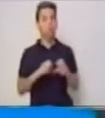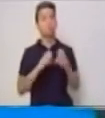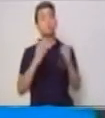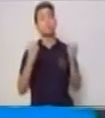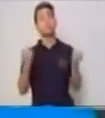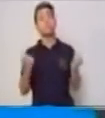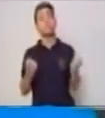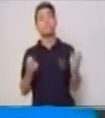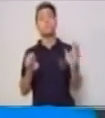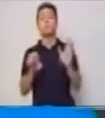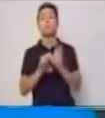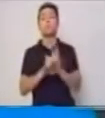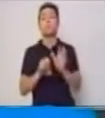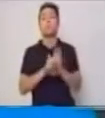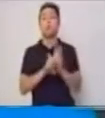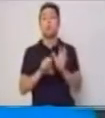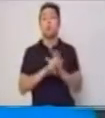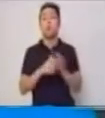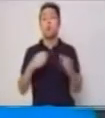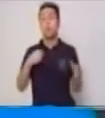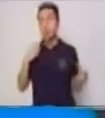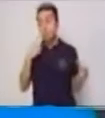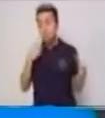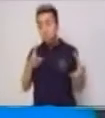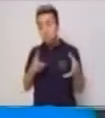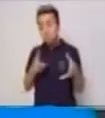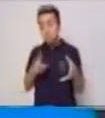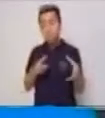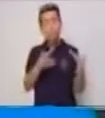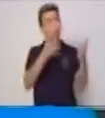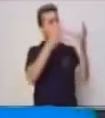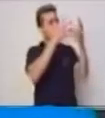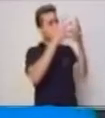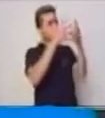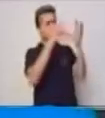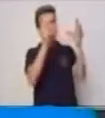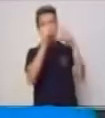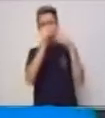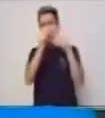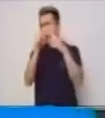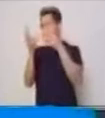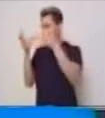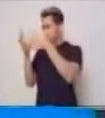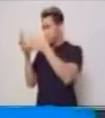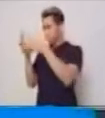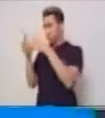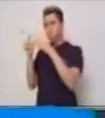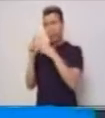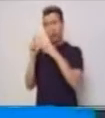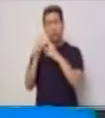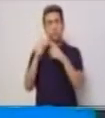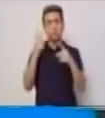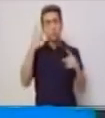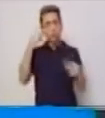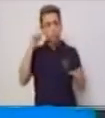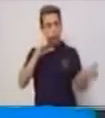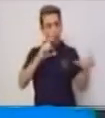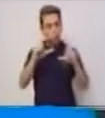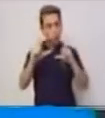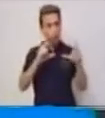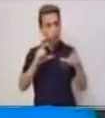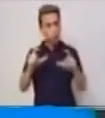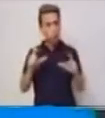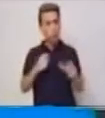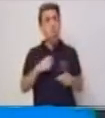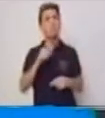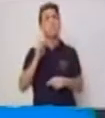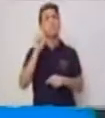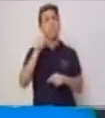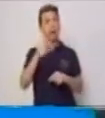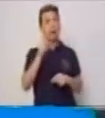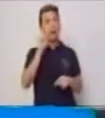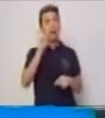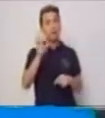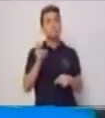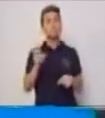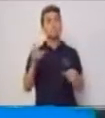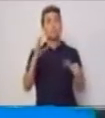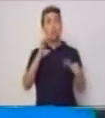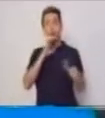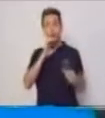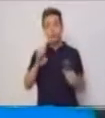encontramos un grupo de palabras o una palabra que nos está sirviendo para comunicarnos, eso va a ser una